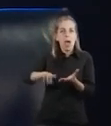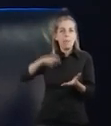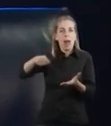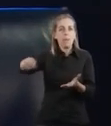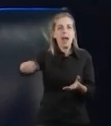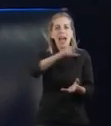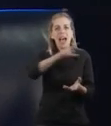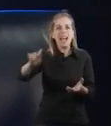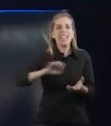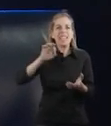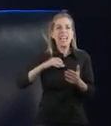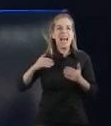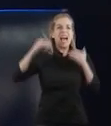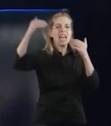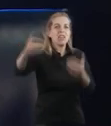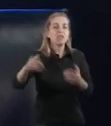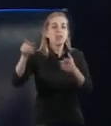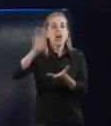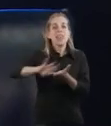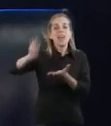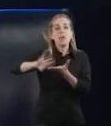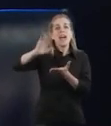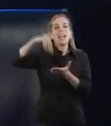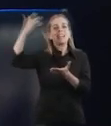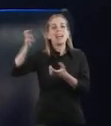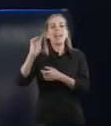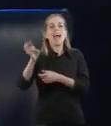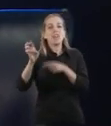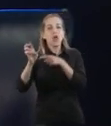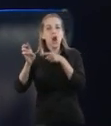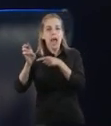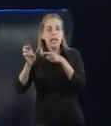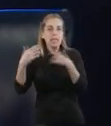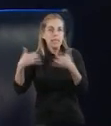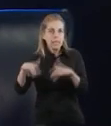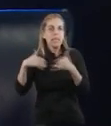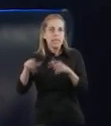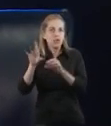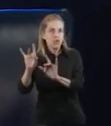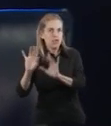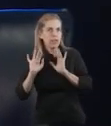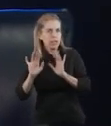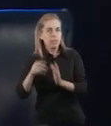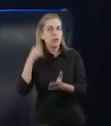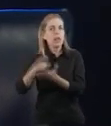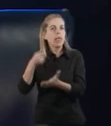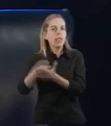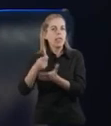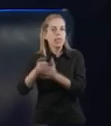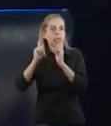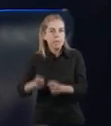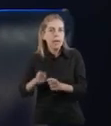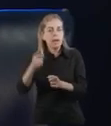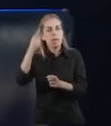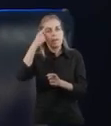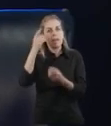de deuda externa en dólares es también un camino que nosotros tenemos que transitar hacia la sostenibilidad y en ese